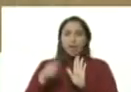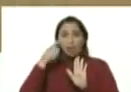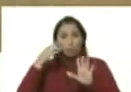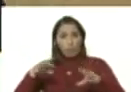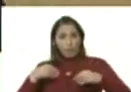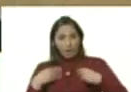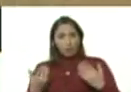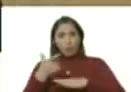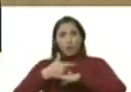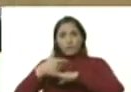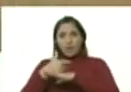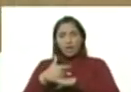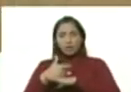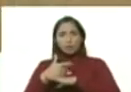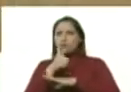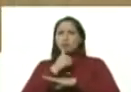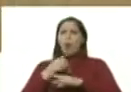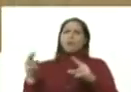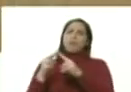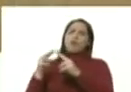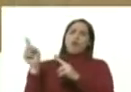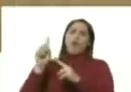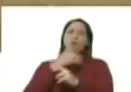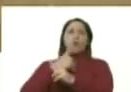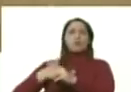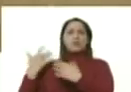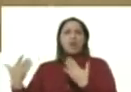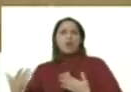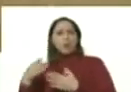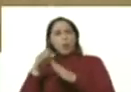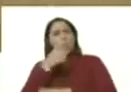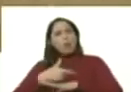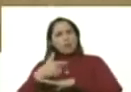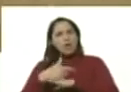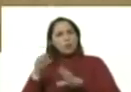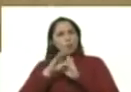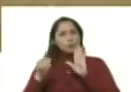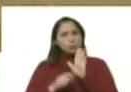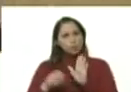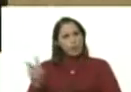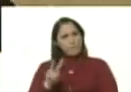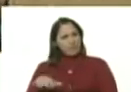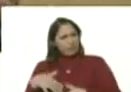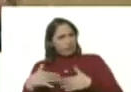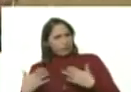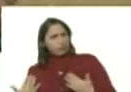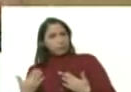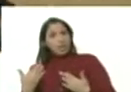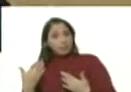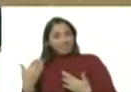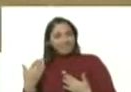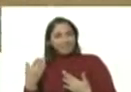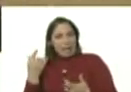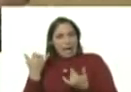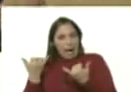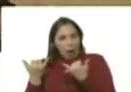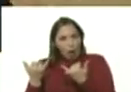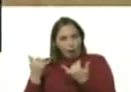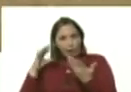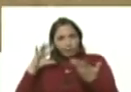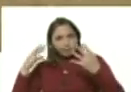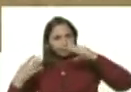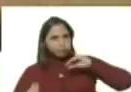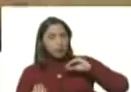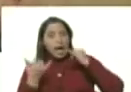de desconocimiento del gobierno constitucional de Venezuela? Pero pareciera que la realidad habla,